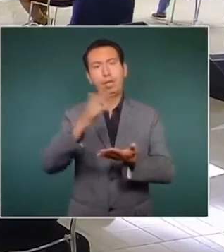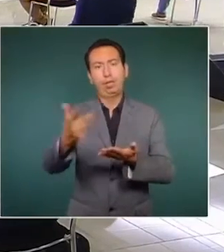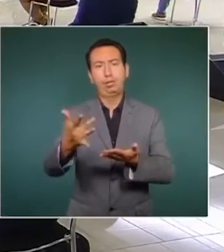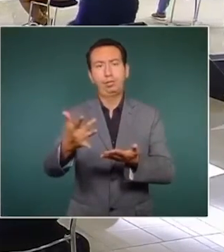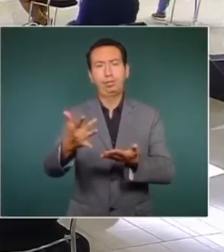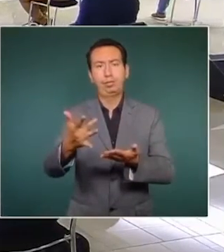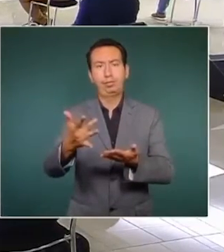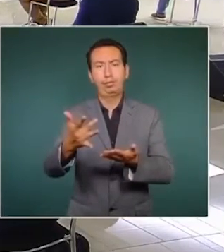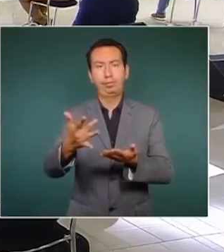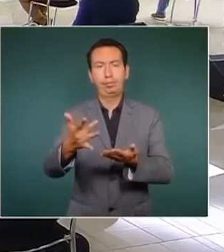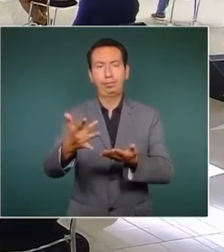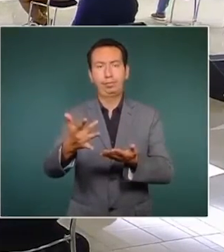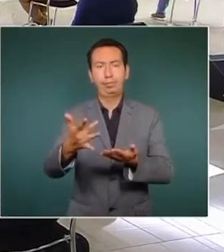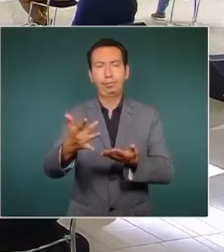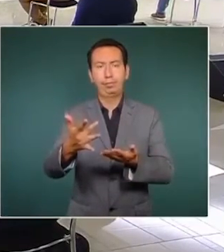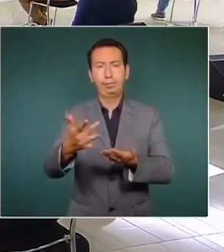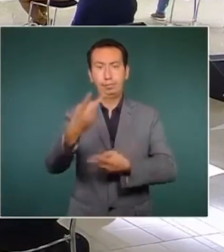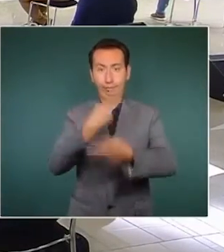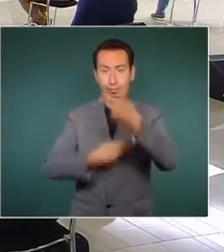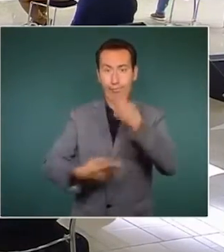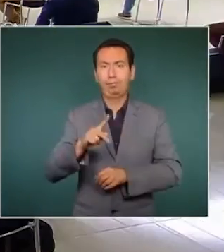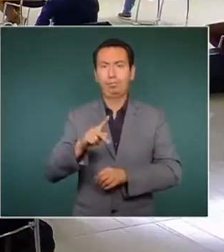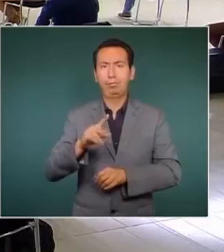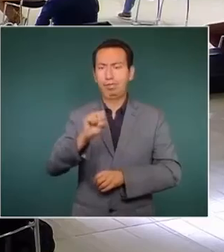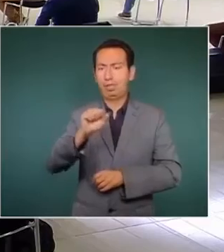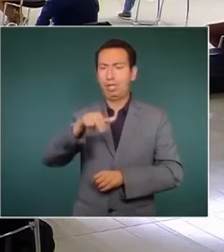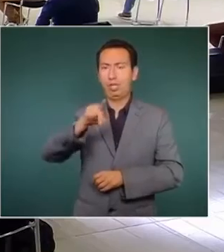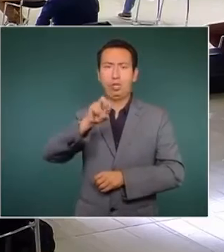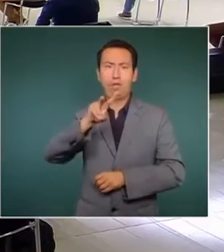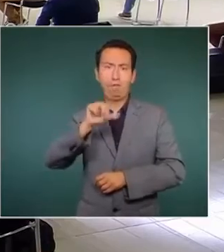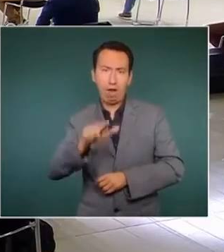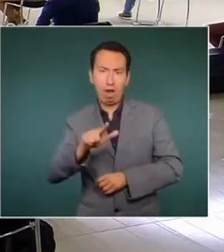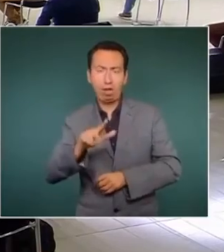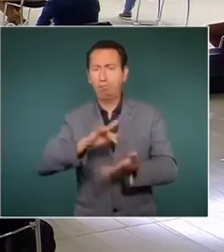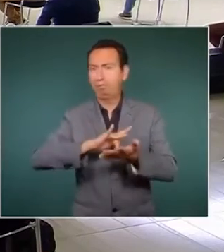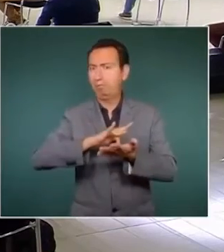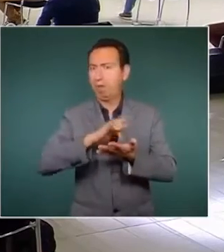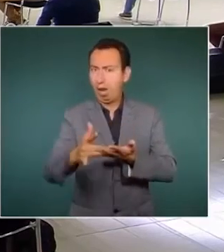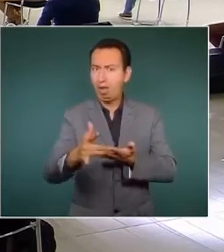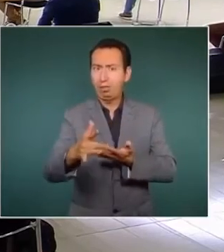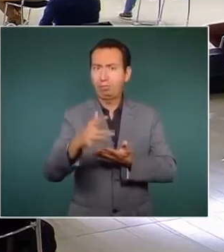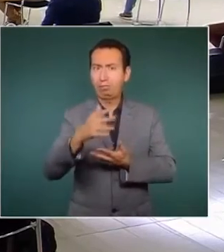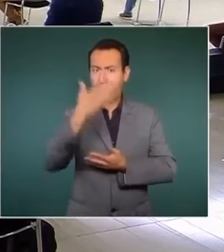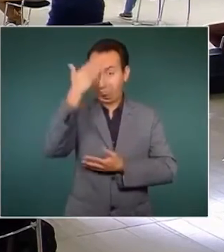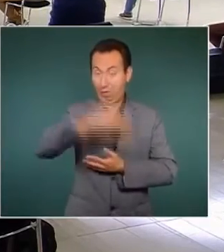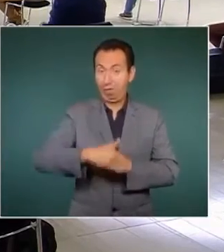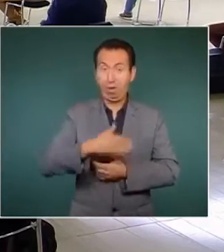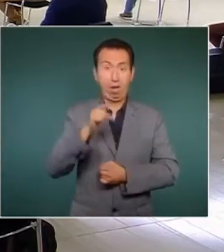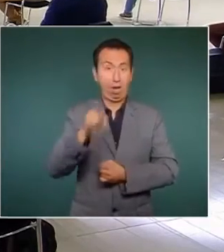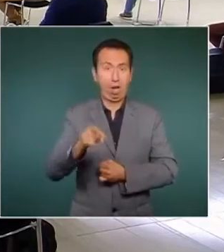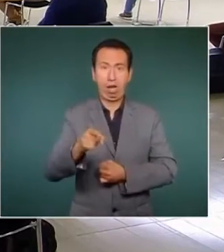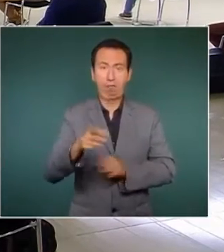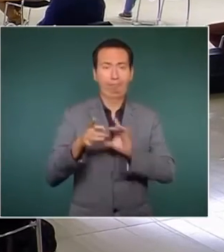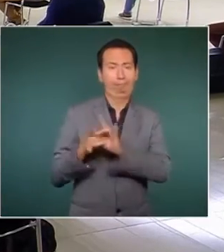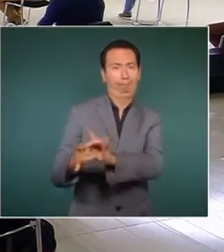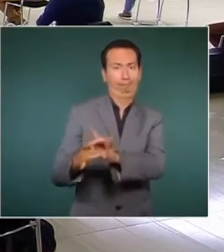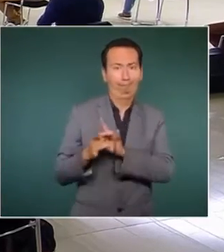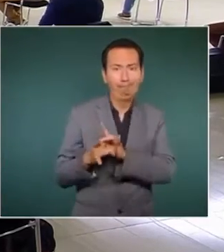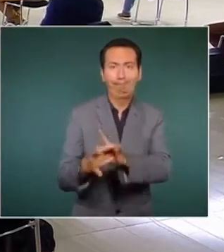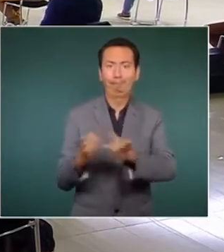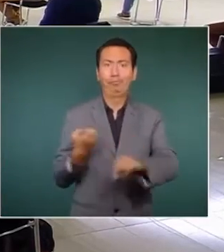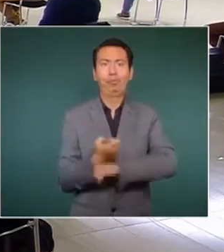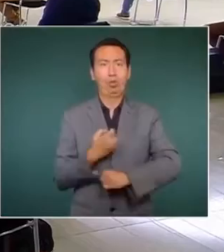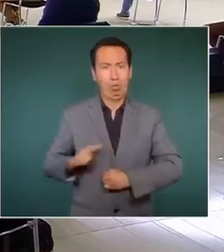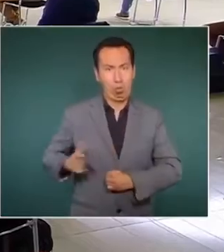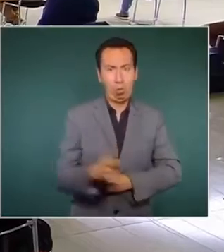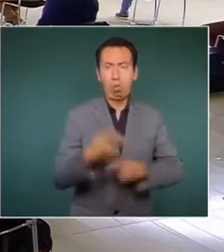índices de impunidad y violencia en el territorio estatal también ortiz gutiérrez dijo que se tuvo la oportunidad de plantear una nueva clínica del